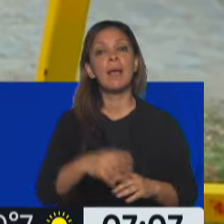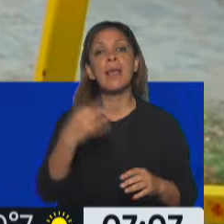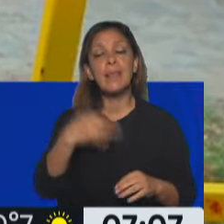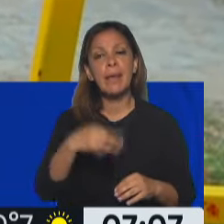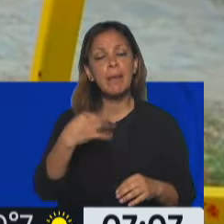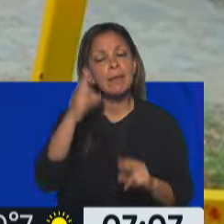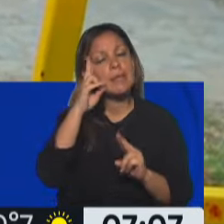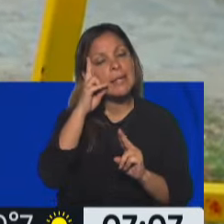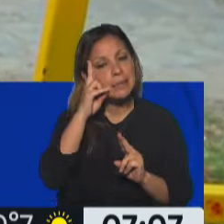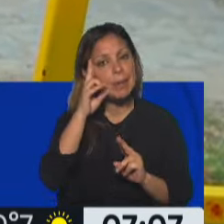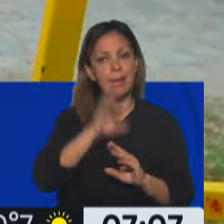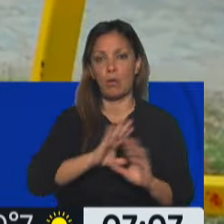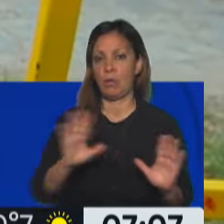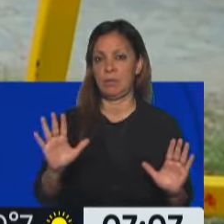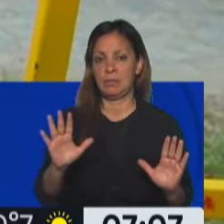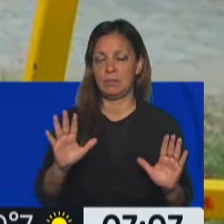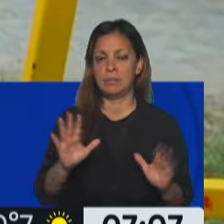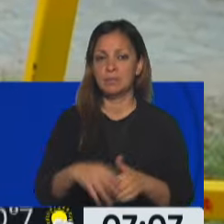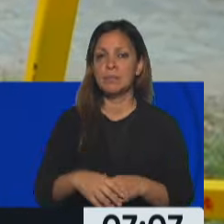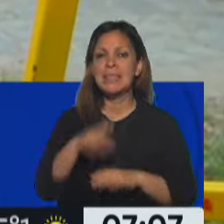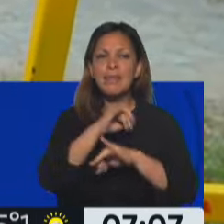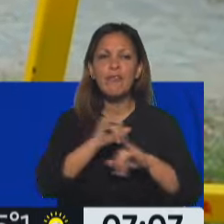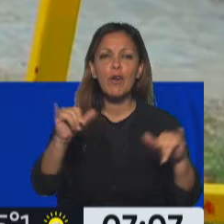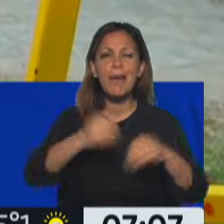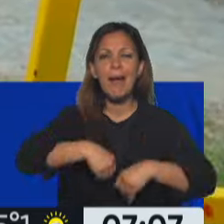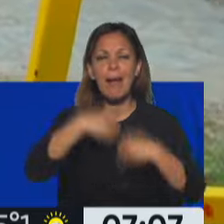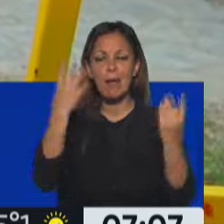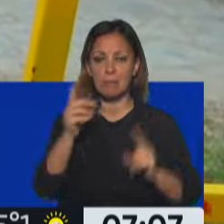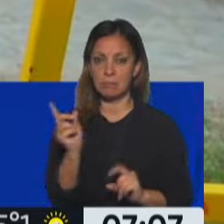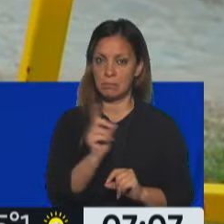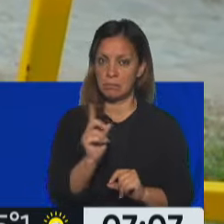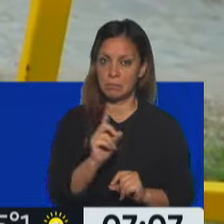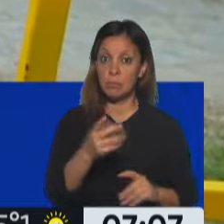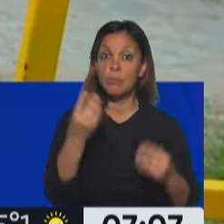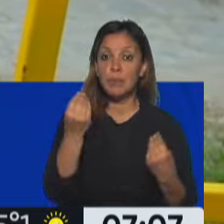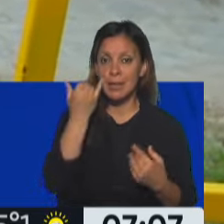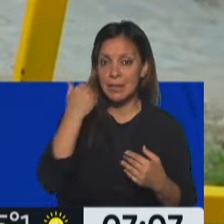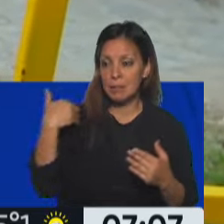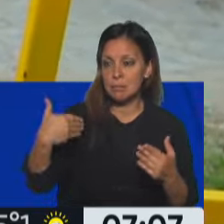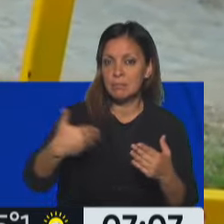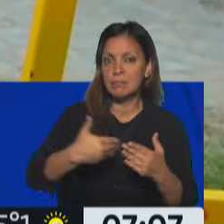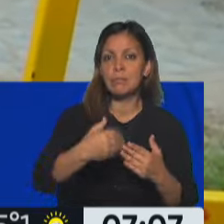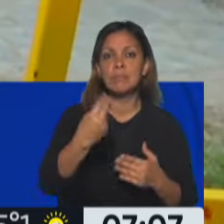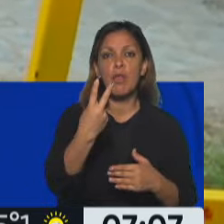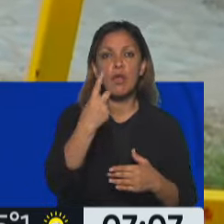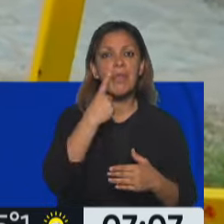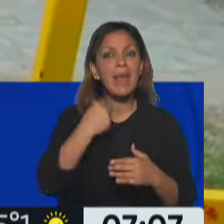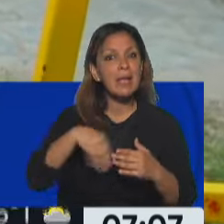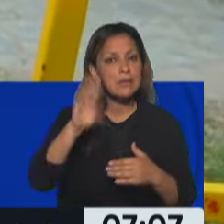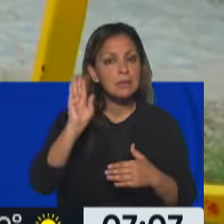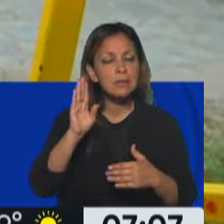ser respetuoso, cauteloso con la información, porque ya pasaron más de 48 horas. La